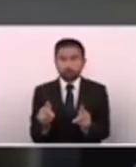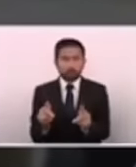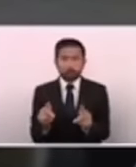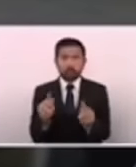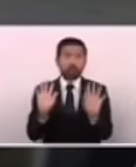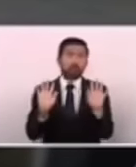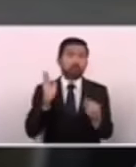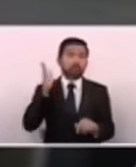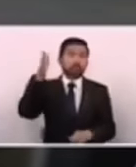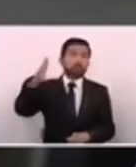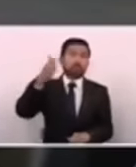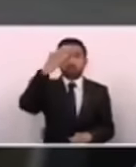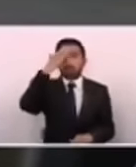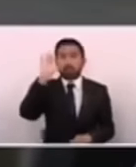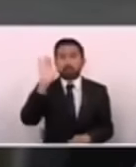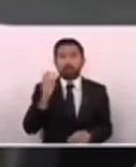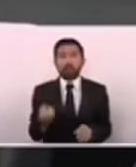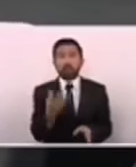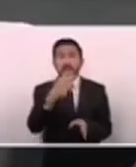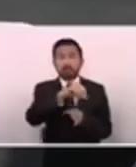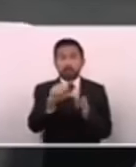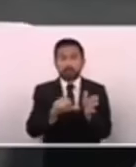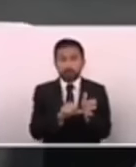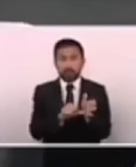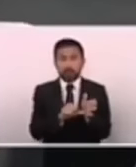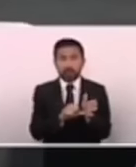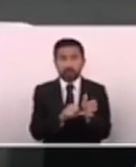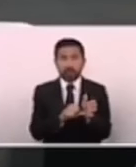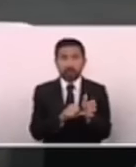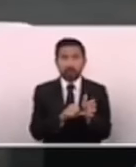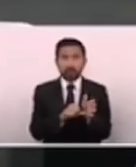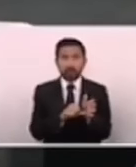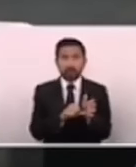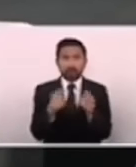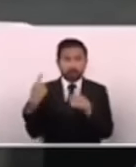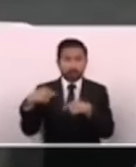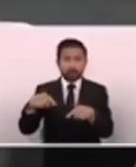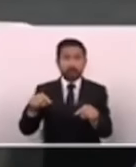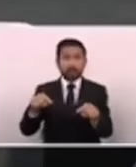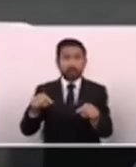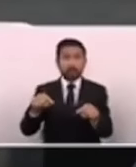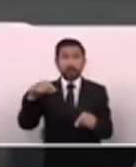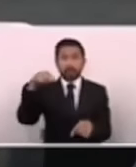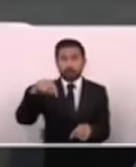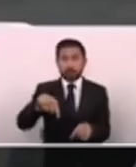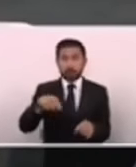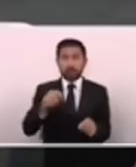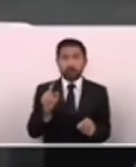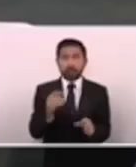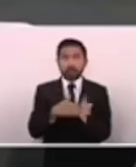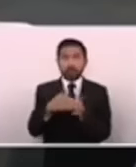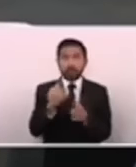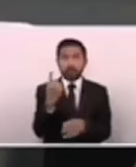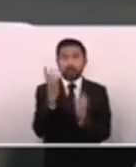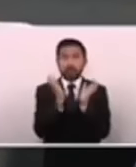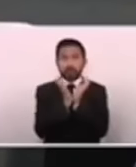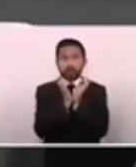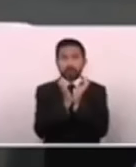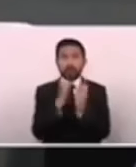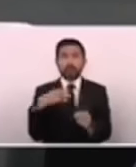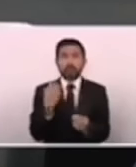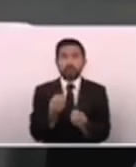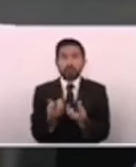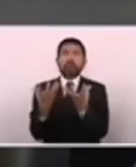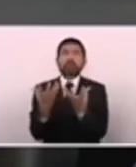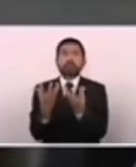Porque quién sabe si la próxima legislatura, la que sigue, de la que tomará posesión el primero de mayo, vamos a